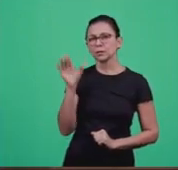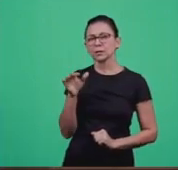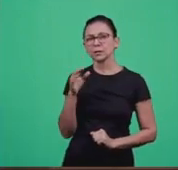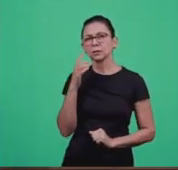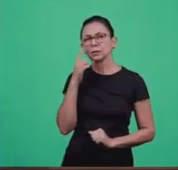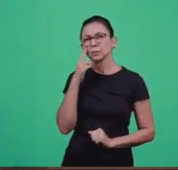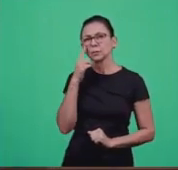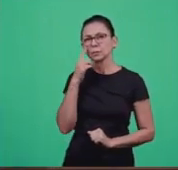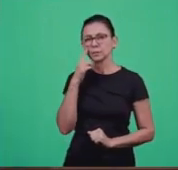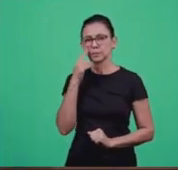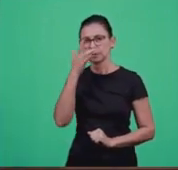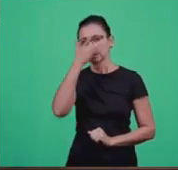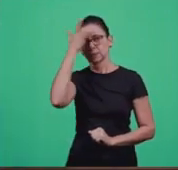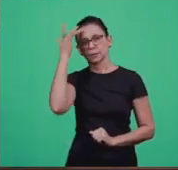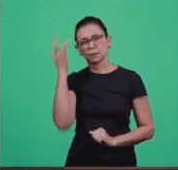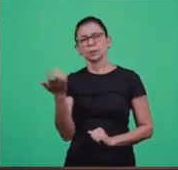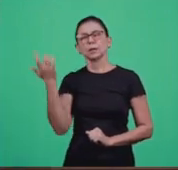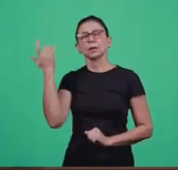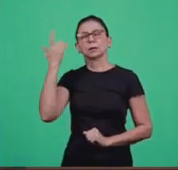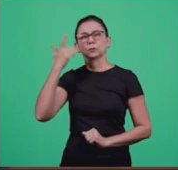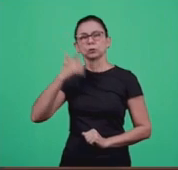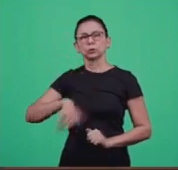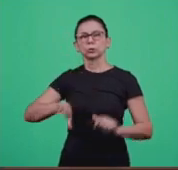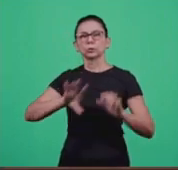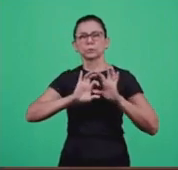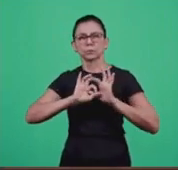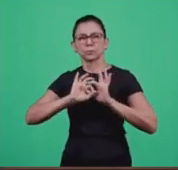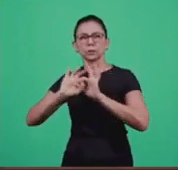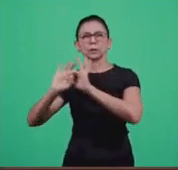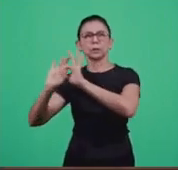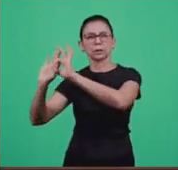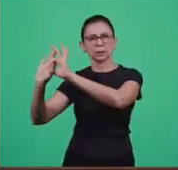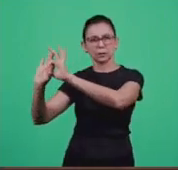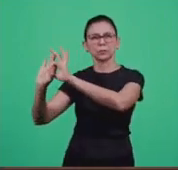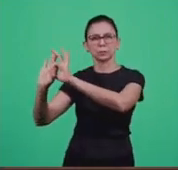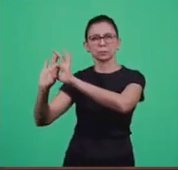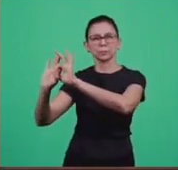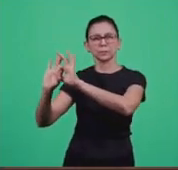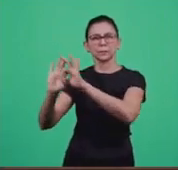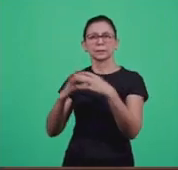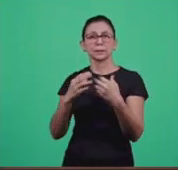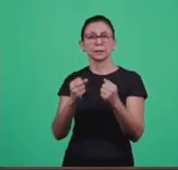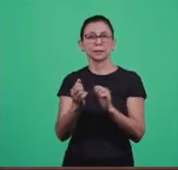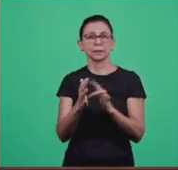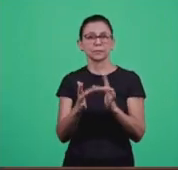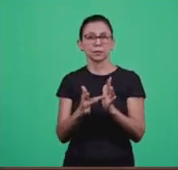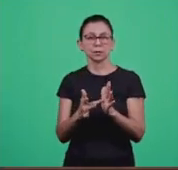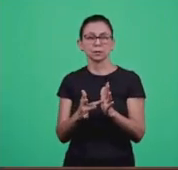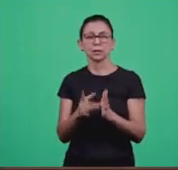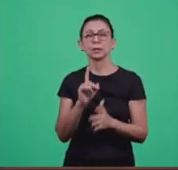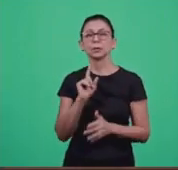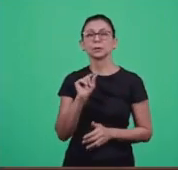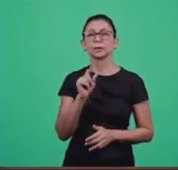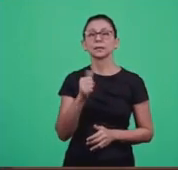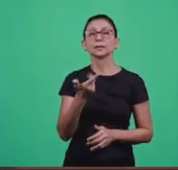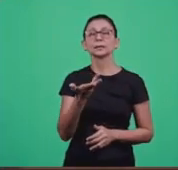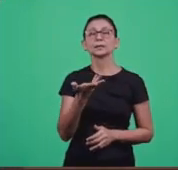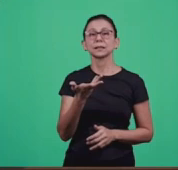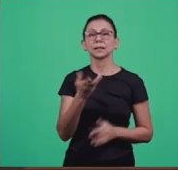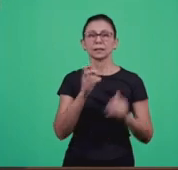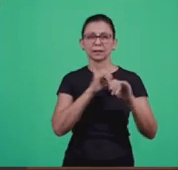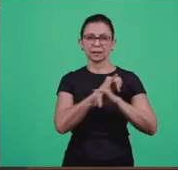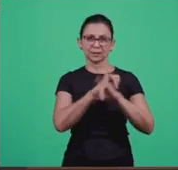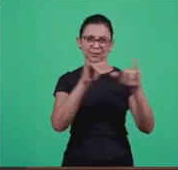las personas tienen comunión, una comunión establecida con el Señor, cuando oyen la palabra del Señor, o cuando recién